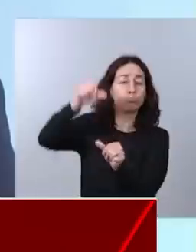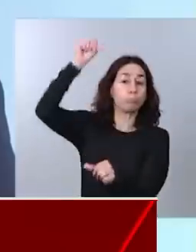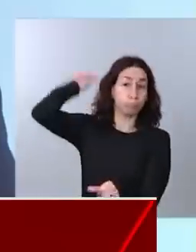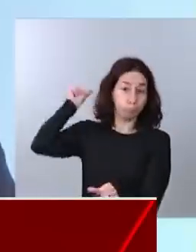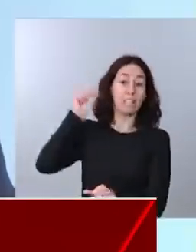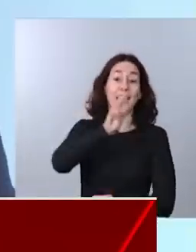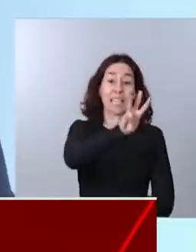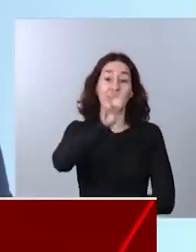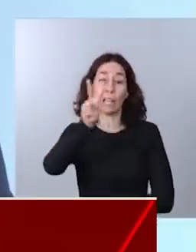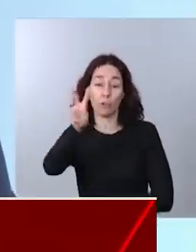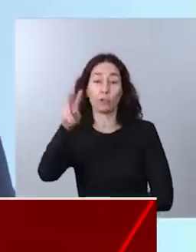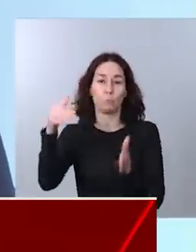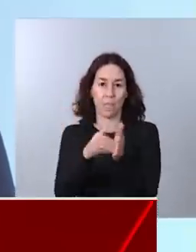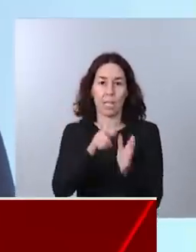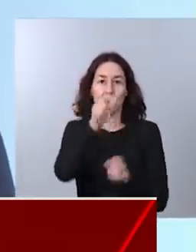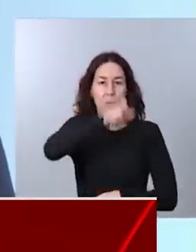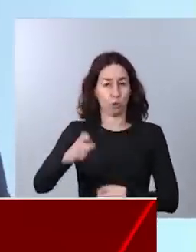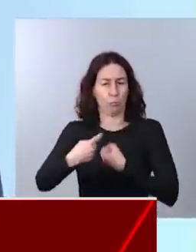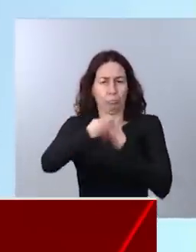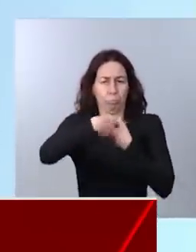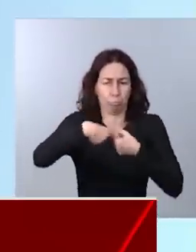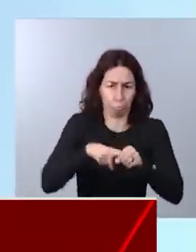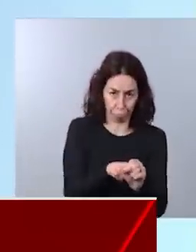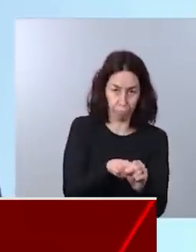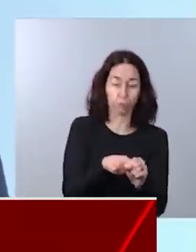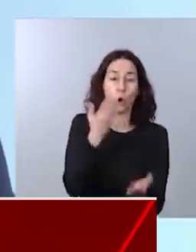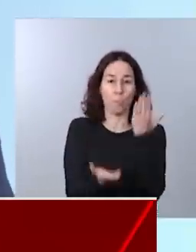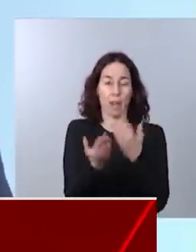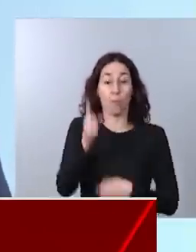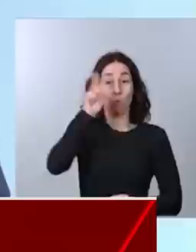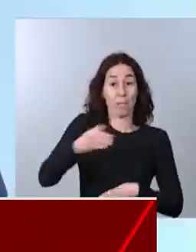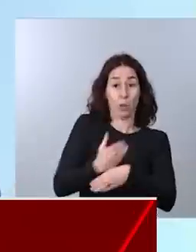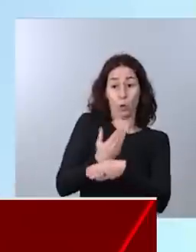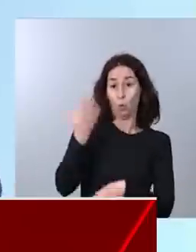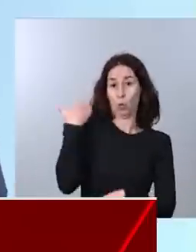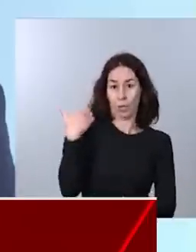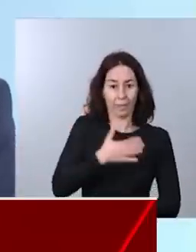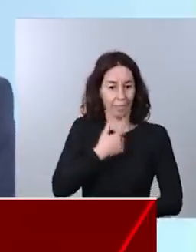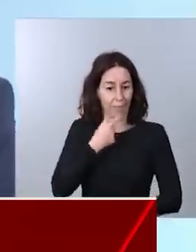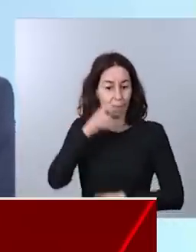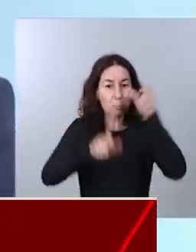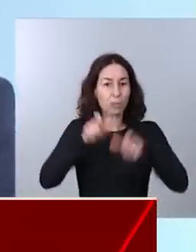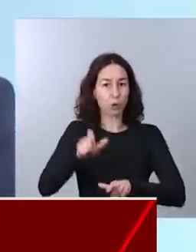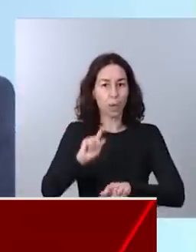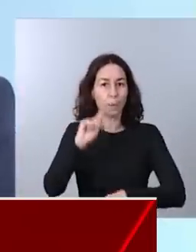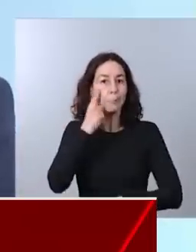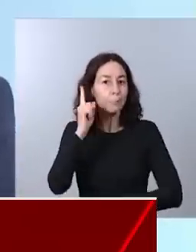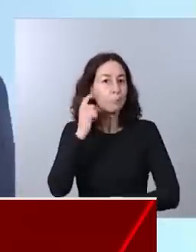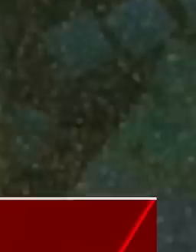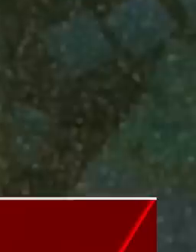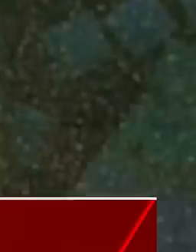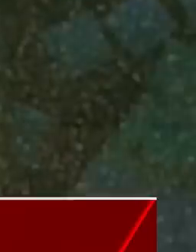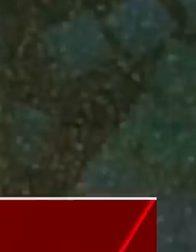verdaderamente tremebunda, porque dijo que eran una vergüenza, que